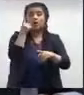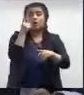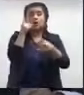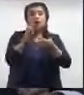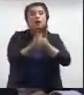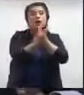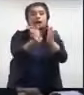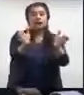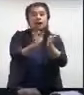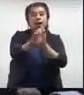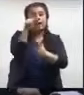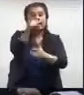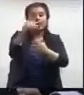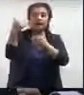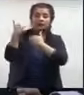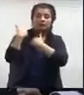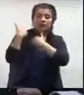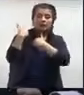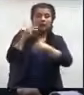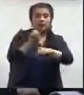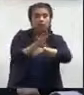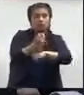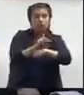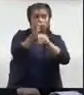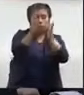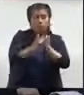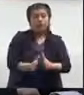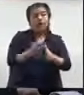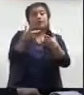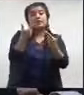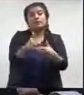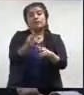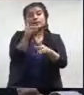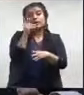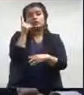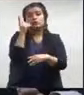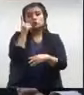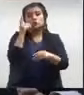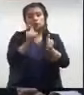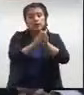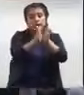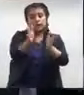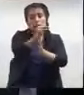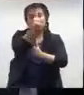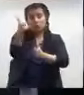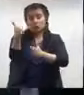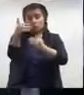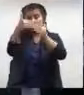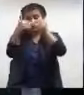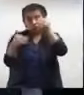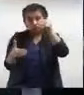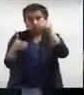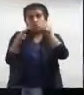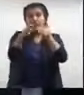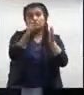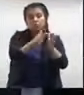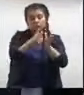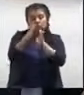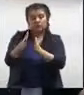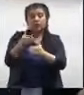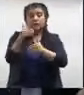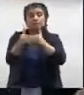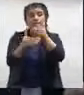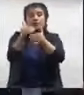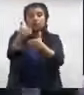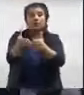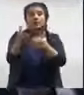General. Es la responsable de asesorar a la Dirección General y demás dependencias de esta para que los procesos y